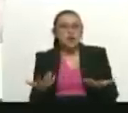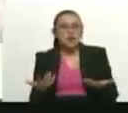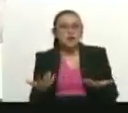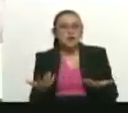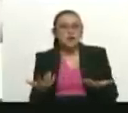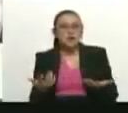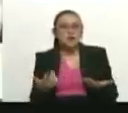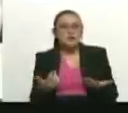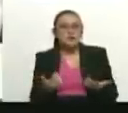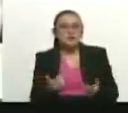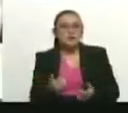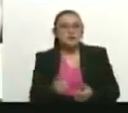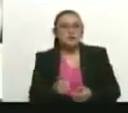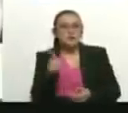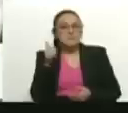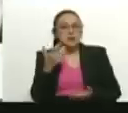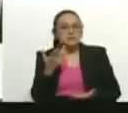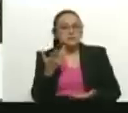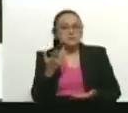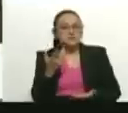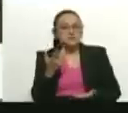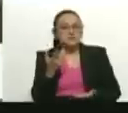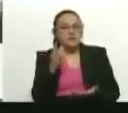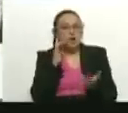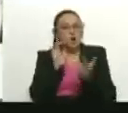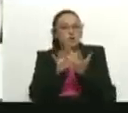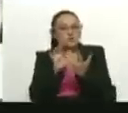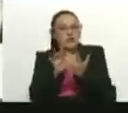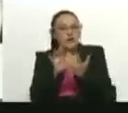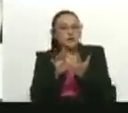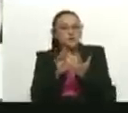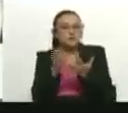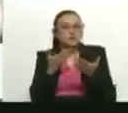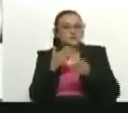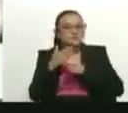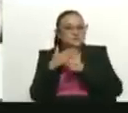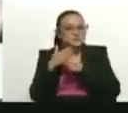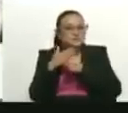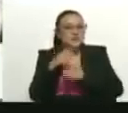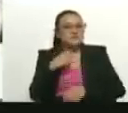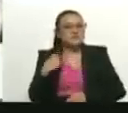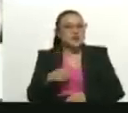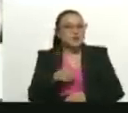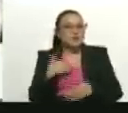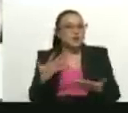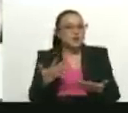lo más que le impresionó en su contacto con su interacción con China en los años?